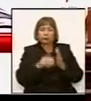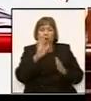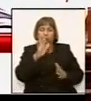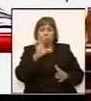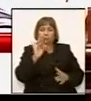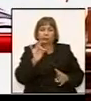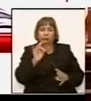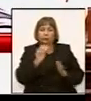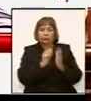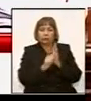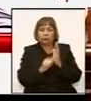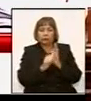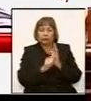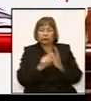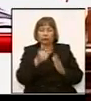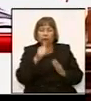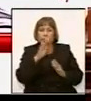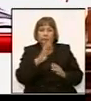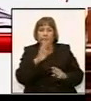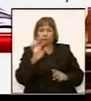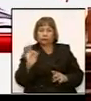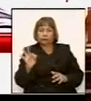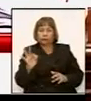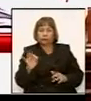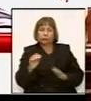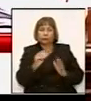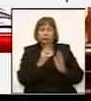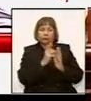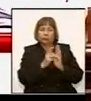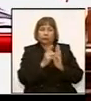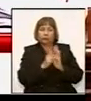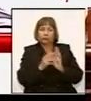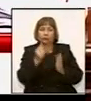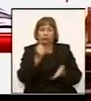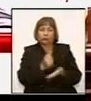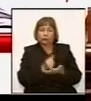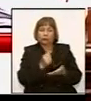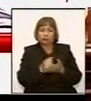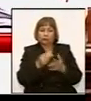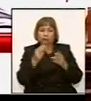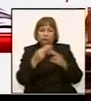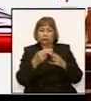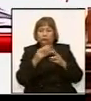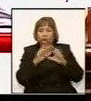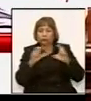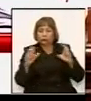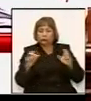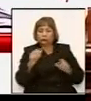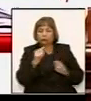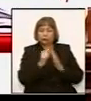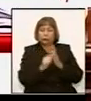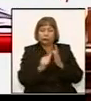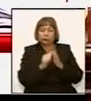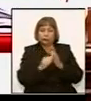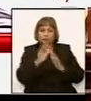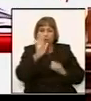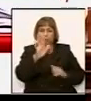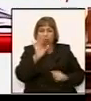58 del decreto legislativo 1049, decreto legislativo del notariado, con el siguiente texto. Artículo